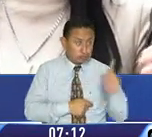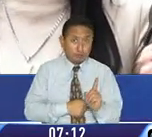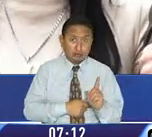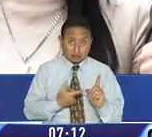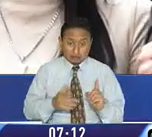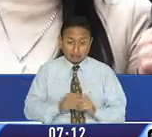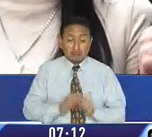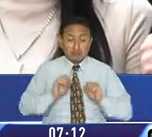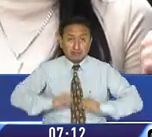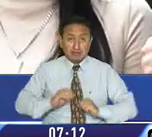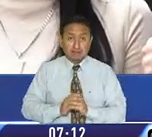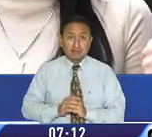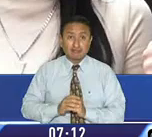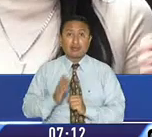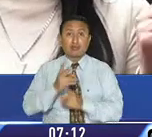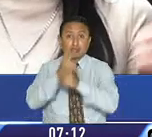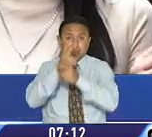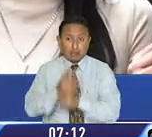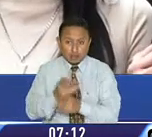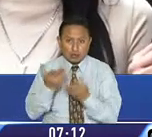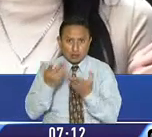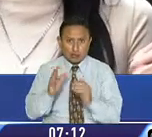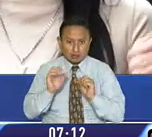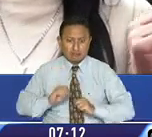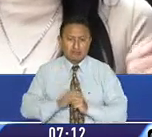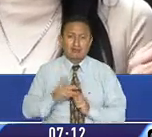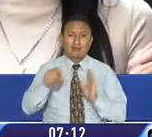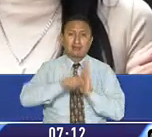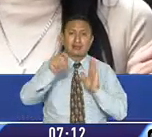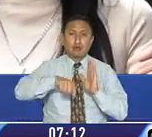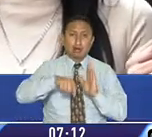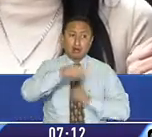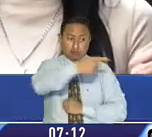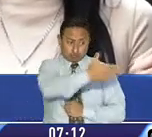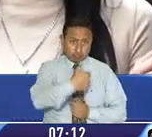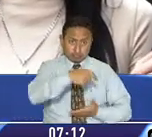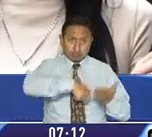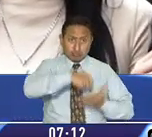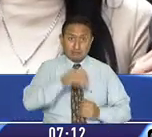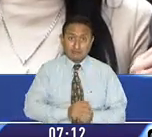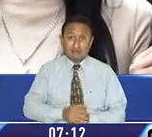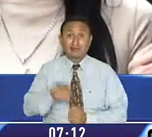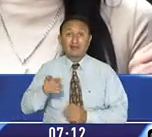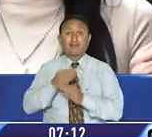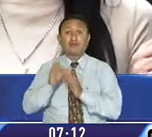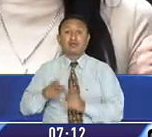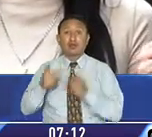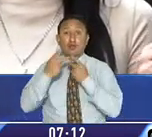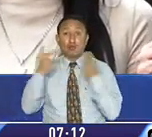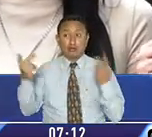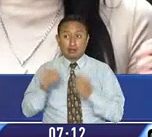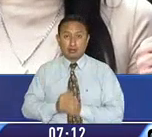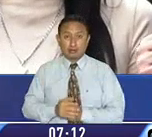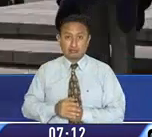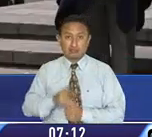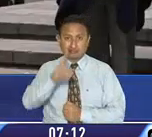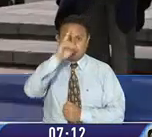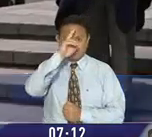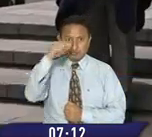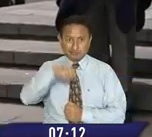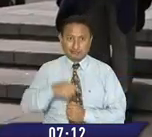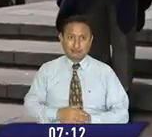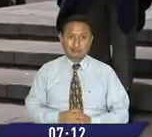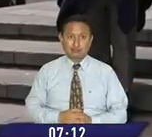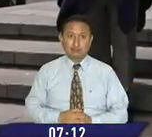quiere presentar medidas jurisdiccionales, consiga un abogado, contrate un abogado. No use funcionarios públicos para su propio beneficio. Los